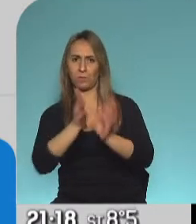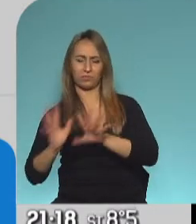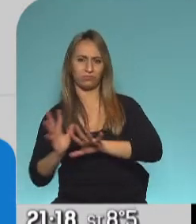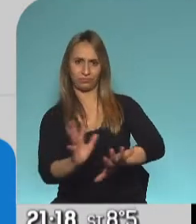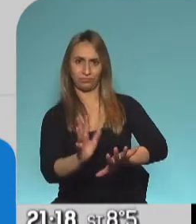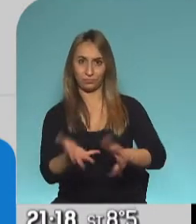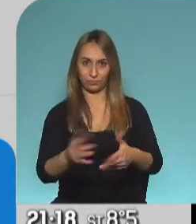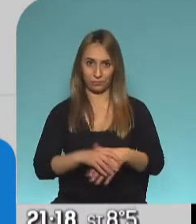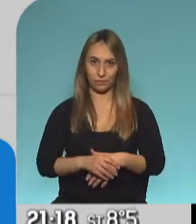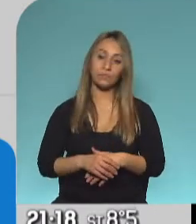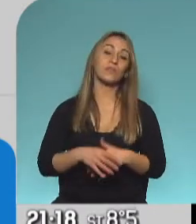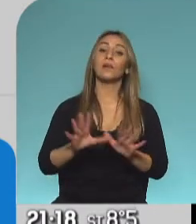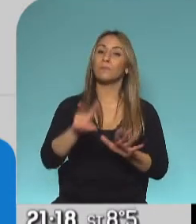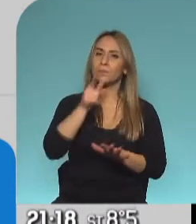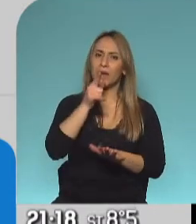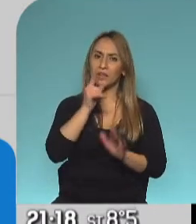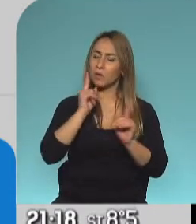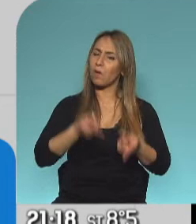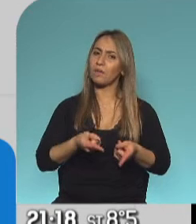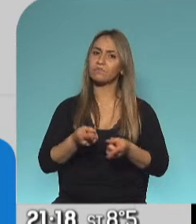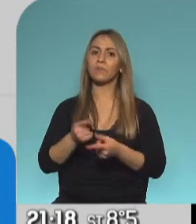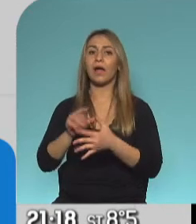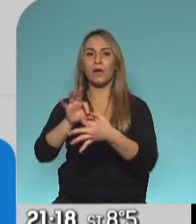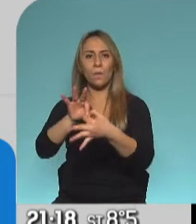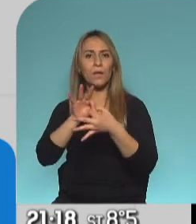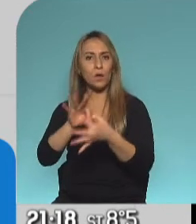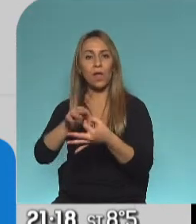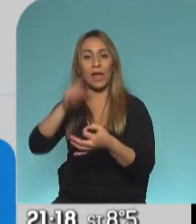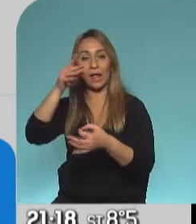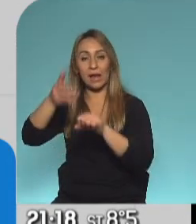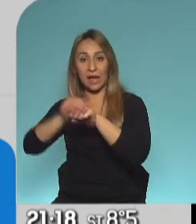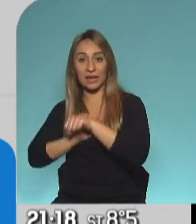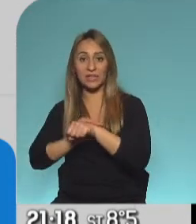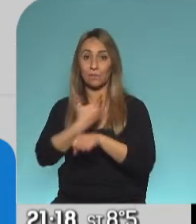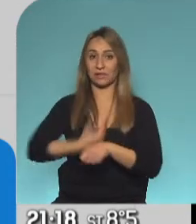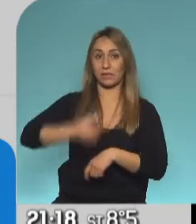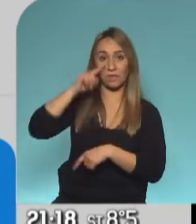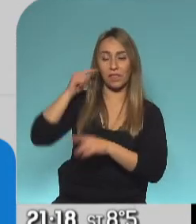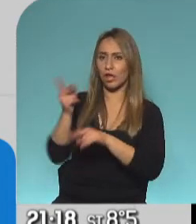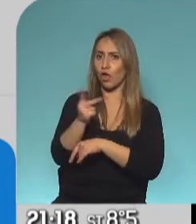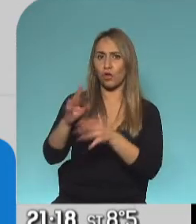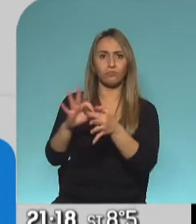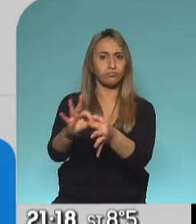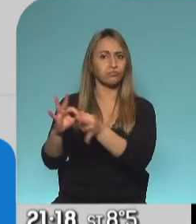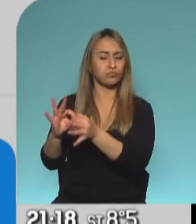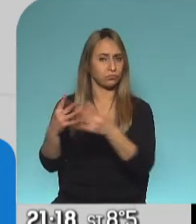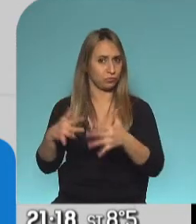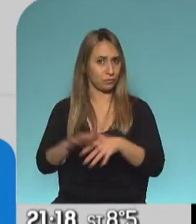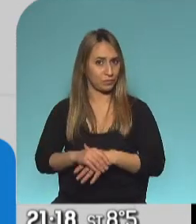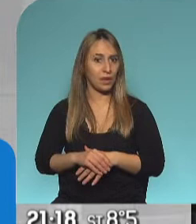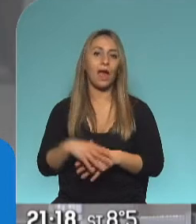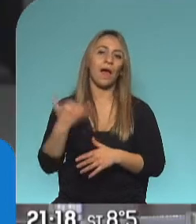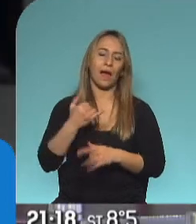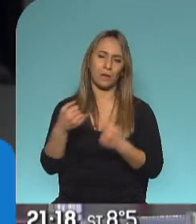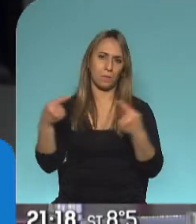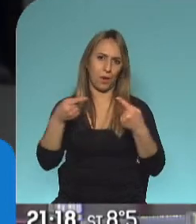no alterar el vínculo entre Horacio Rodríguez Larreta y Alberto Fernández, porque hay muchos cruces entre sus segundas